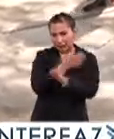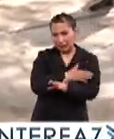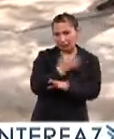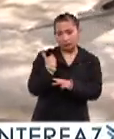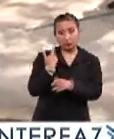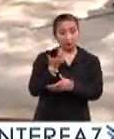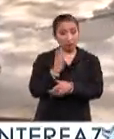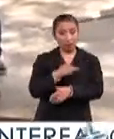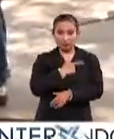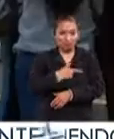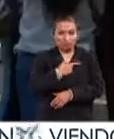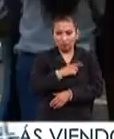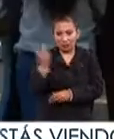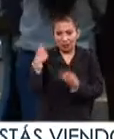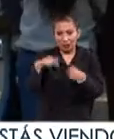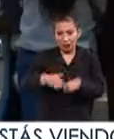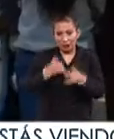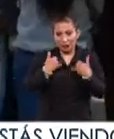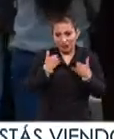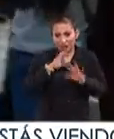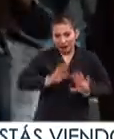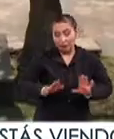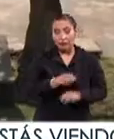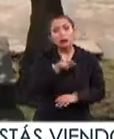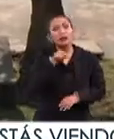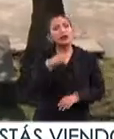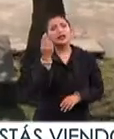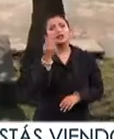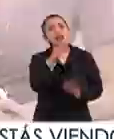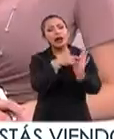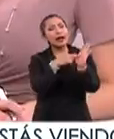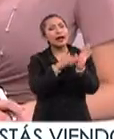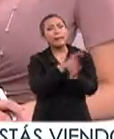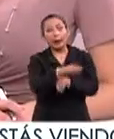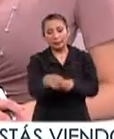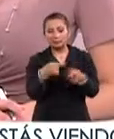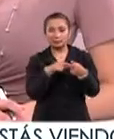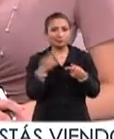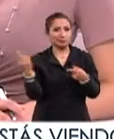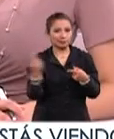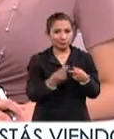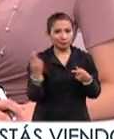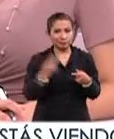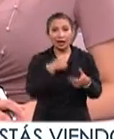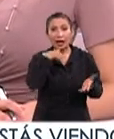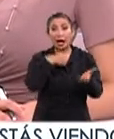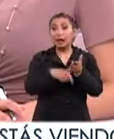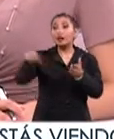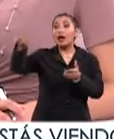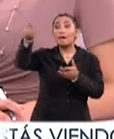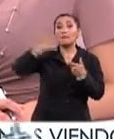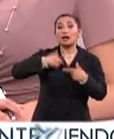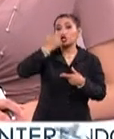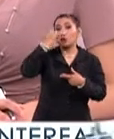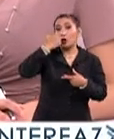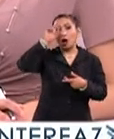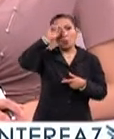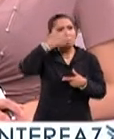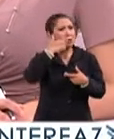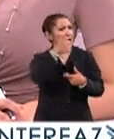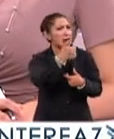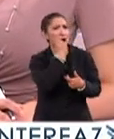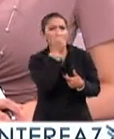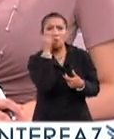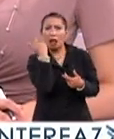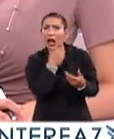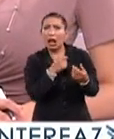nosotros es un gusto que los tengan aquí. ¿Qué necesitan los jóvenes? Bueno, pues necesitan una carta de recomendación de la escuela donde están,